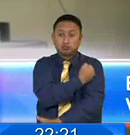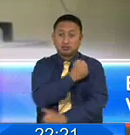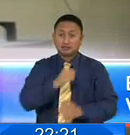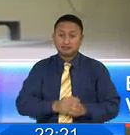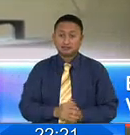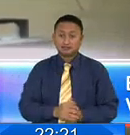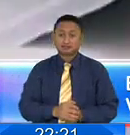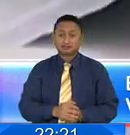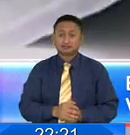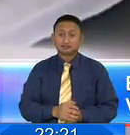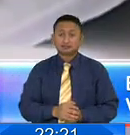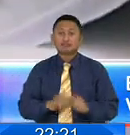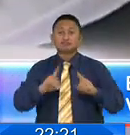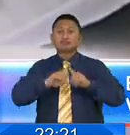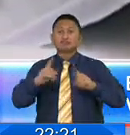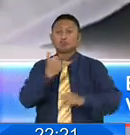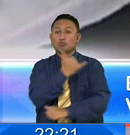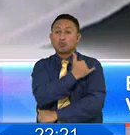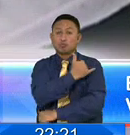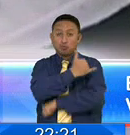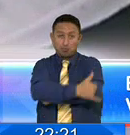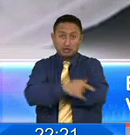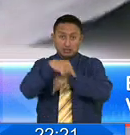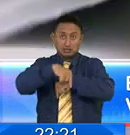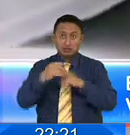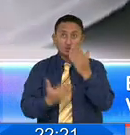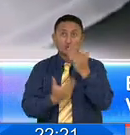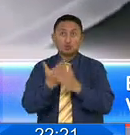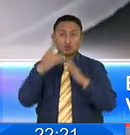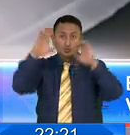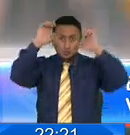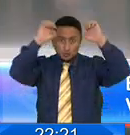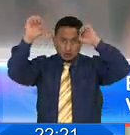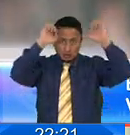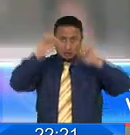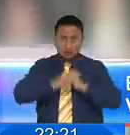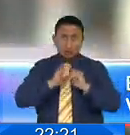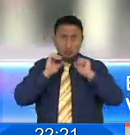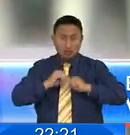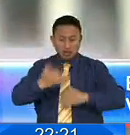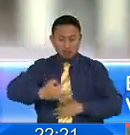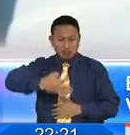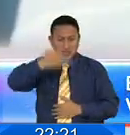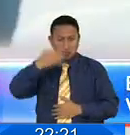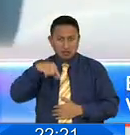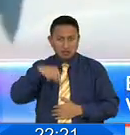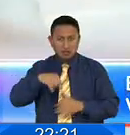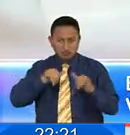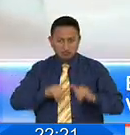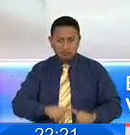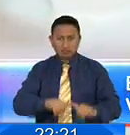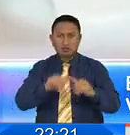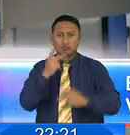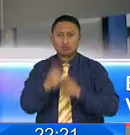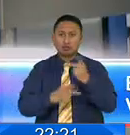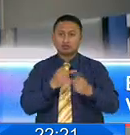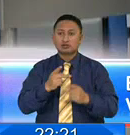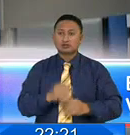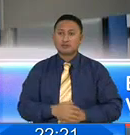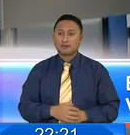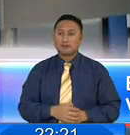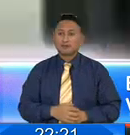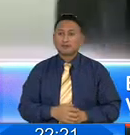COVID-19, varios países han ejercitado nuevas estrategias para garantizar la continuidad del proceso de